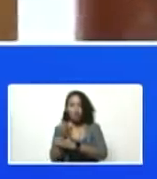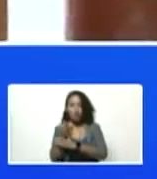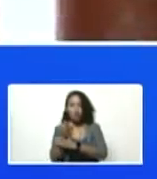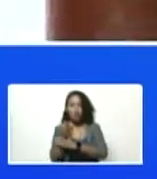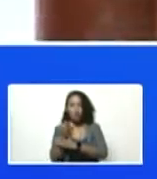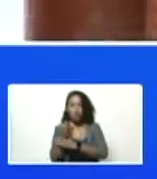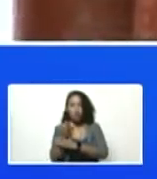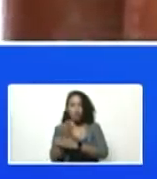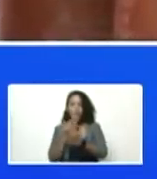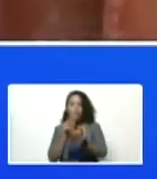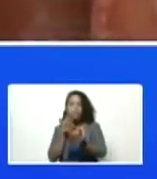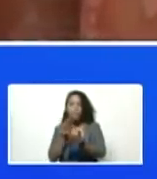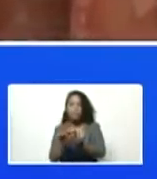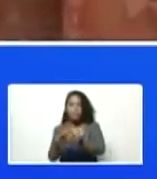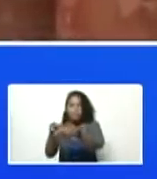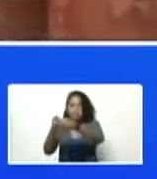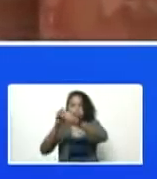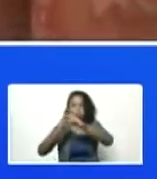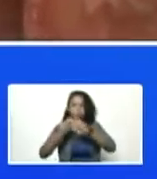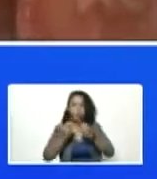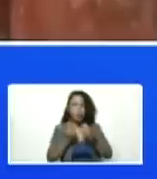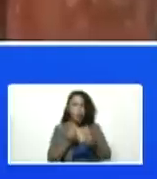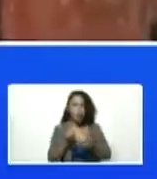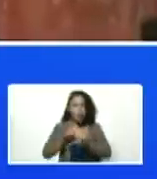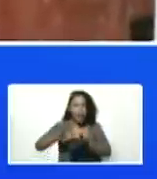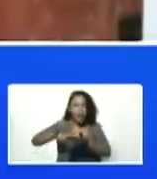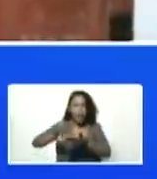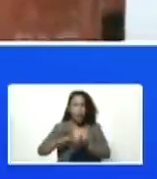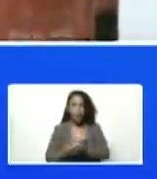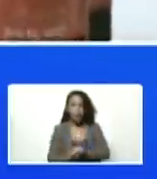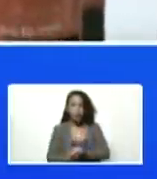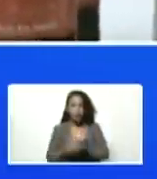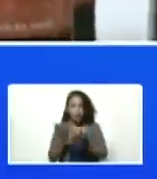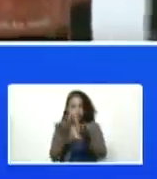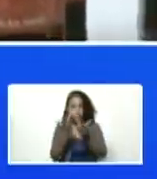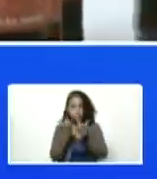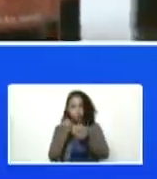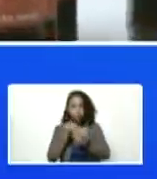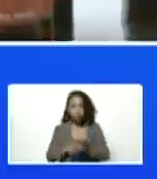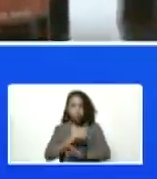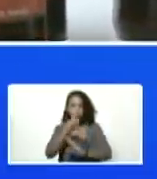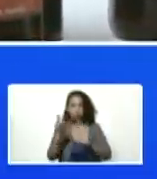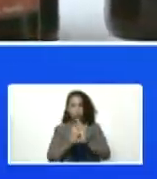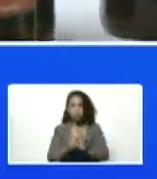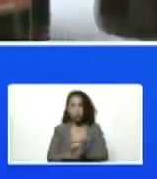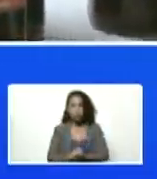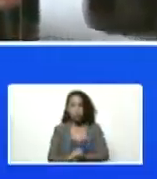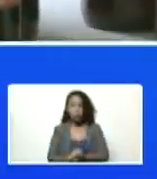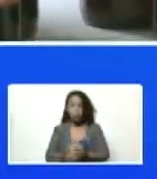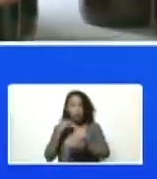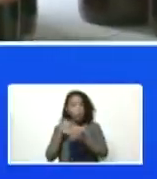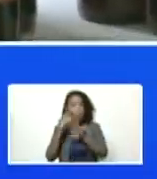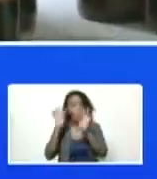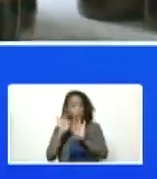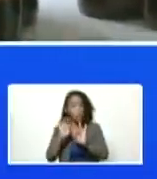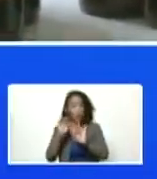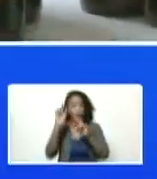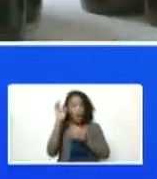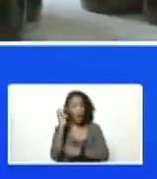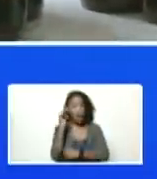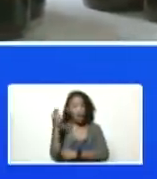a conseguir el financiamiento, Ricardo Sánchez. Dímelo todo. Bueno, presidente, igualmente la F de